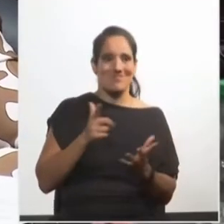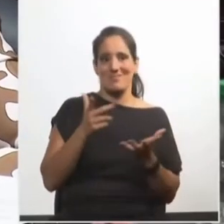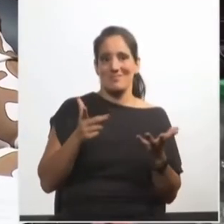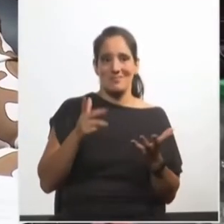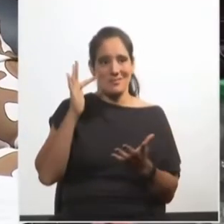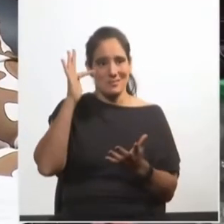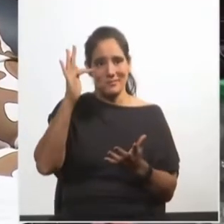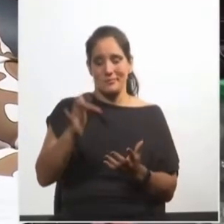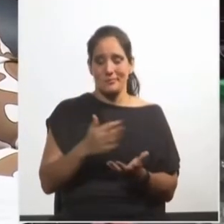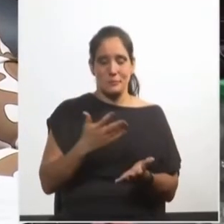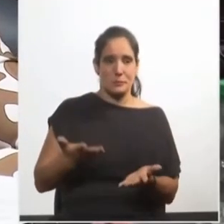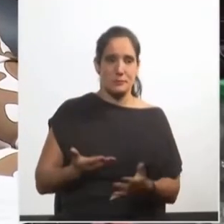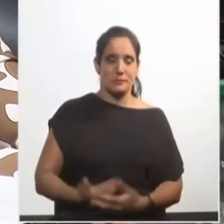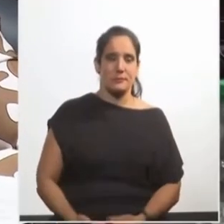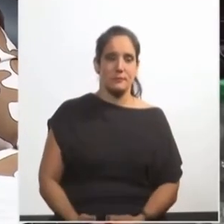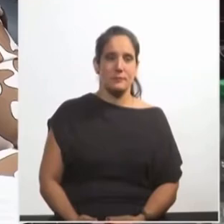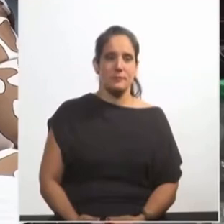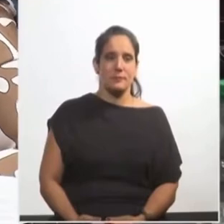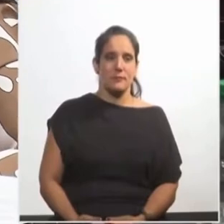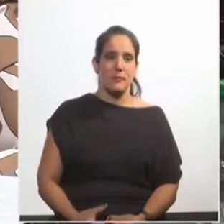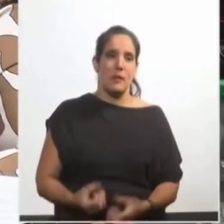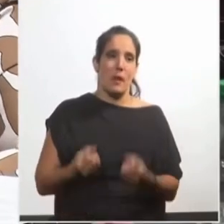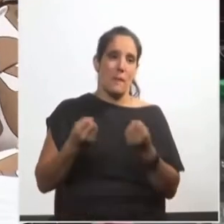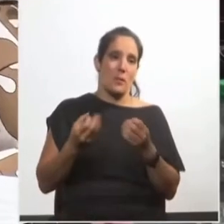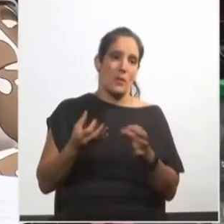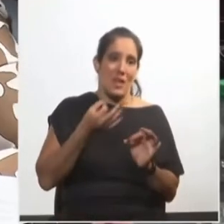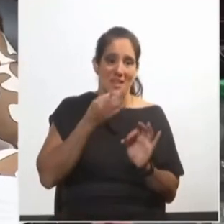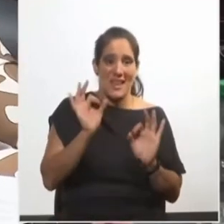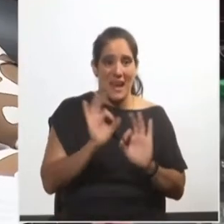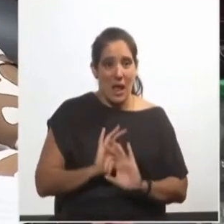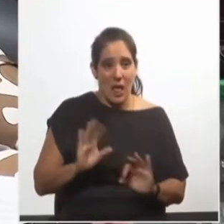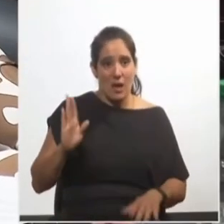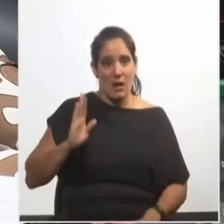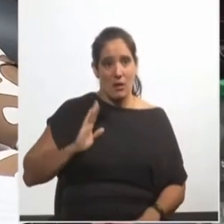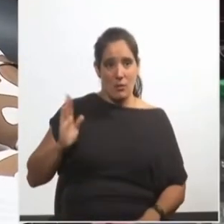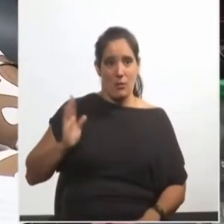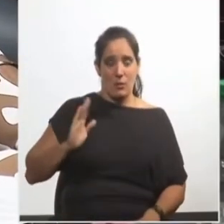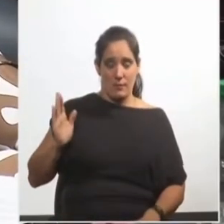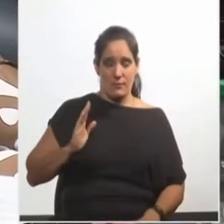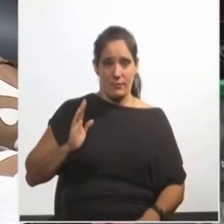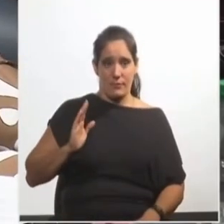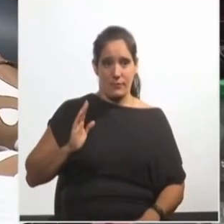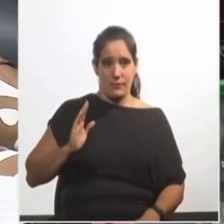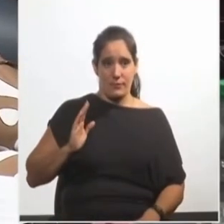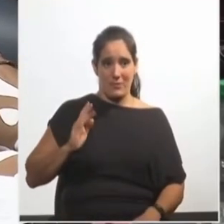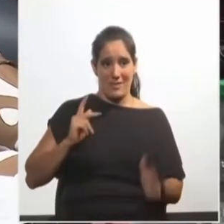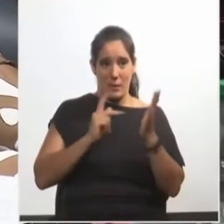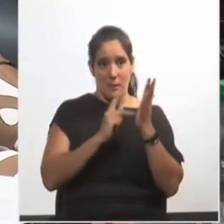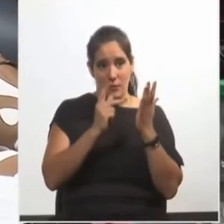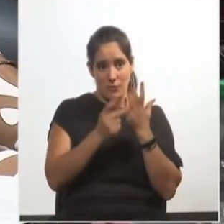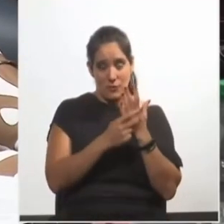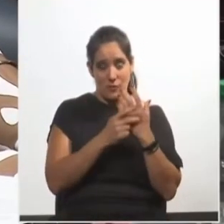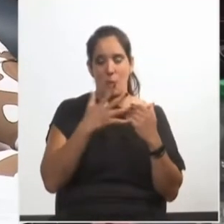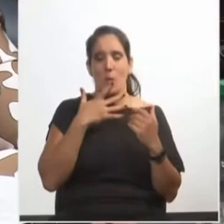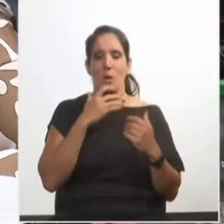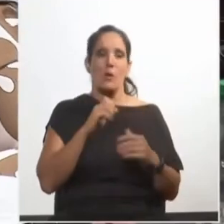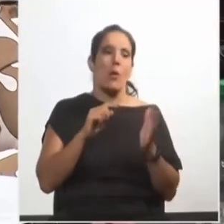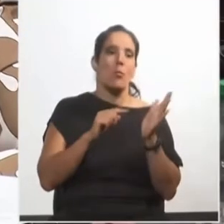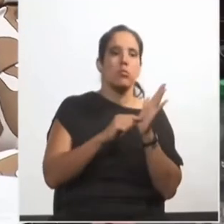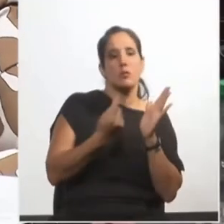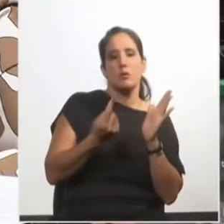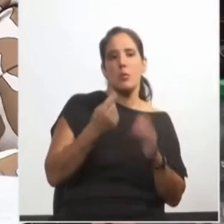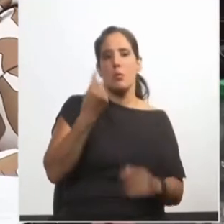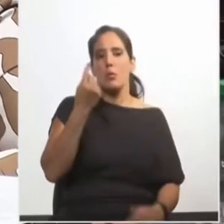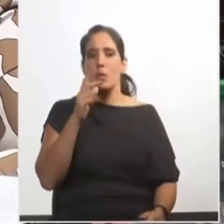a futuro. Poco y nada hay para las mujeres en este proyecto de ley. El cómputo por hijo para las